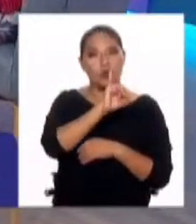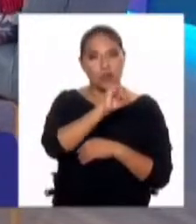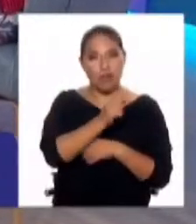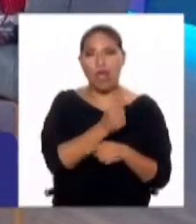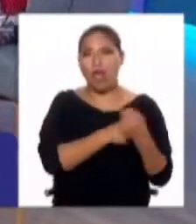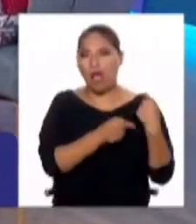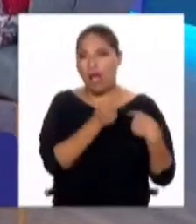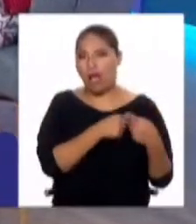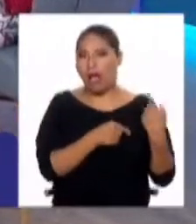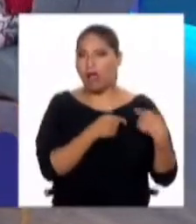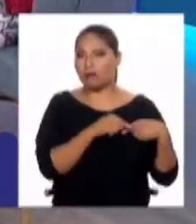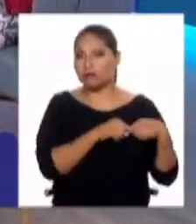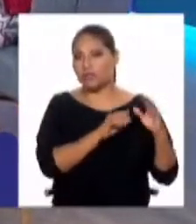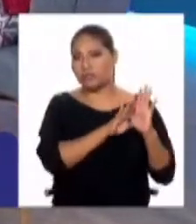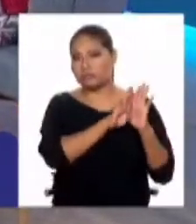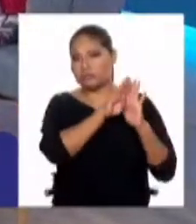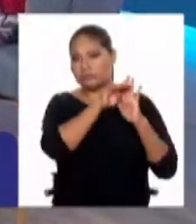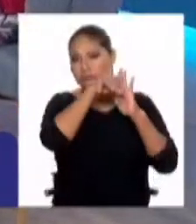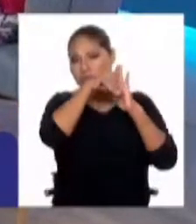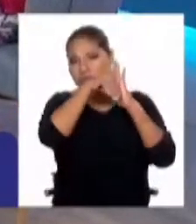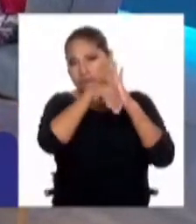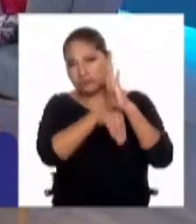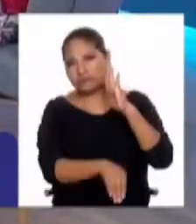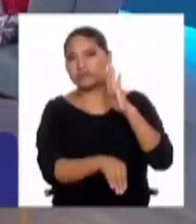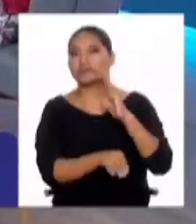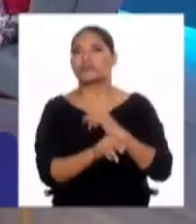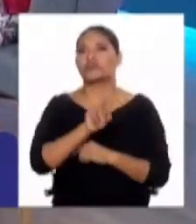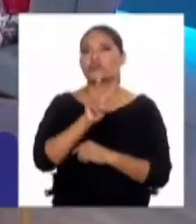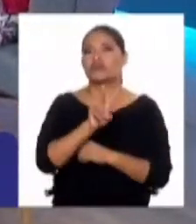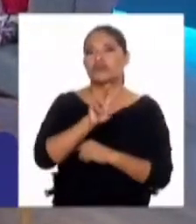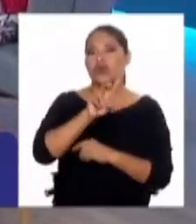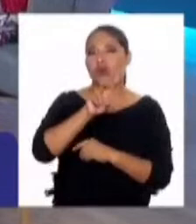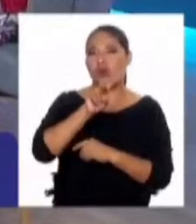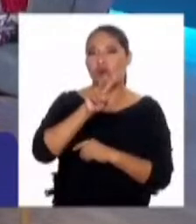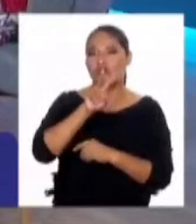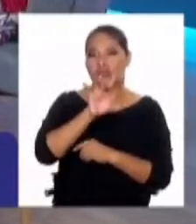habían decrecido en más de 280 millones de dólares.